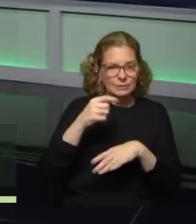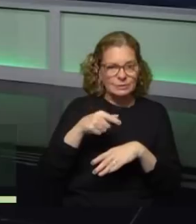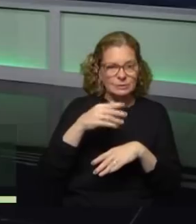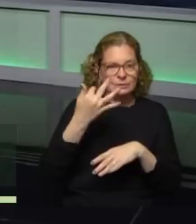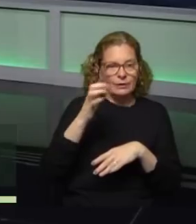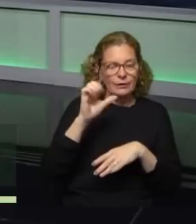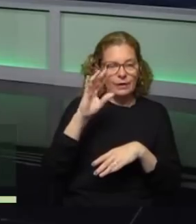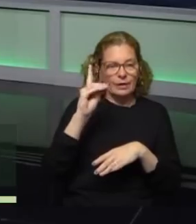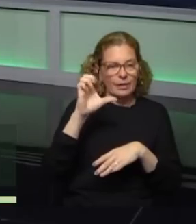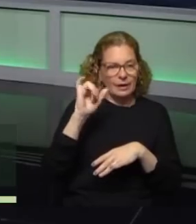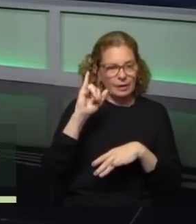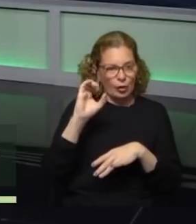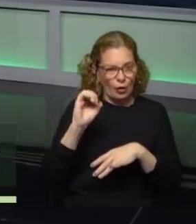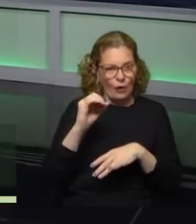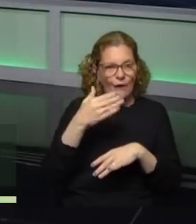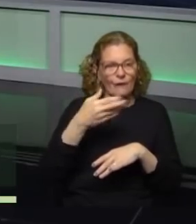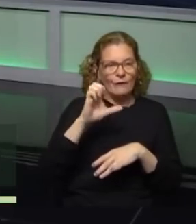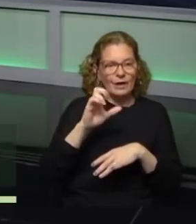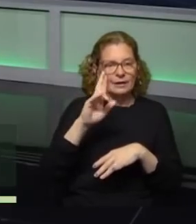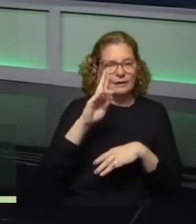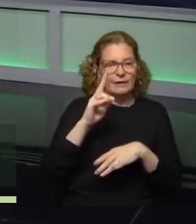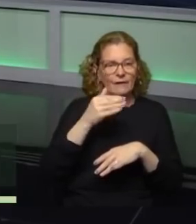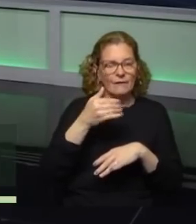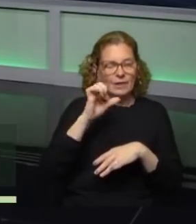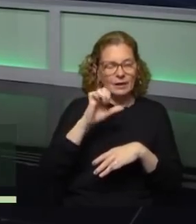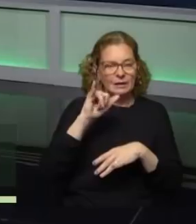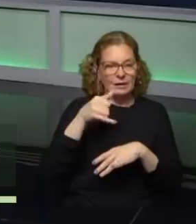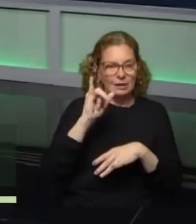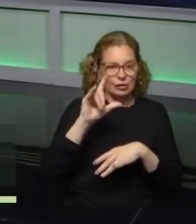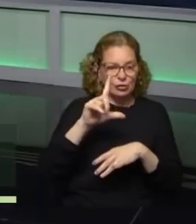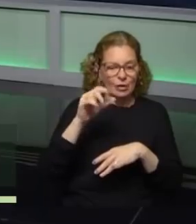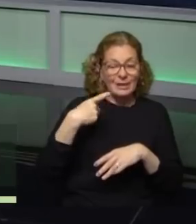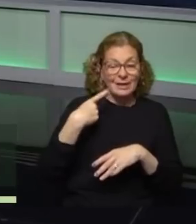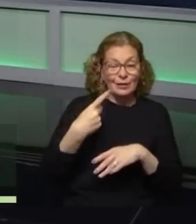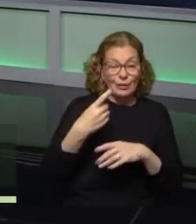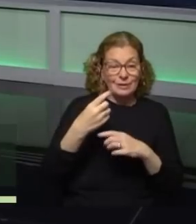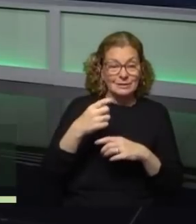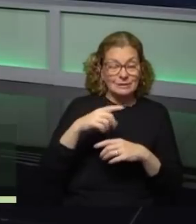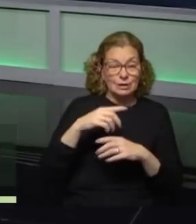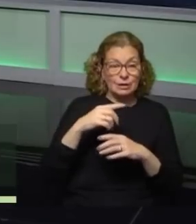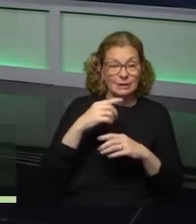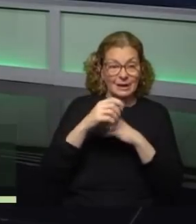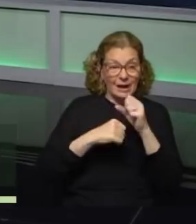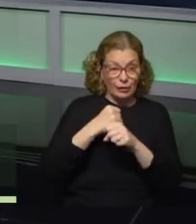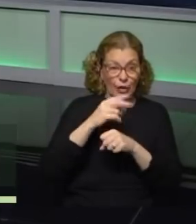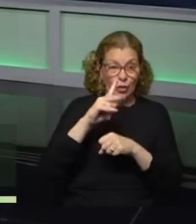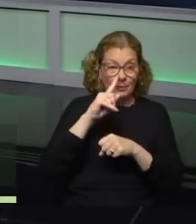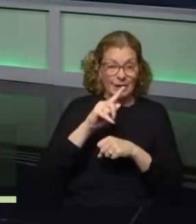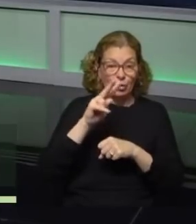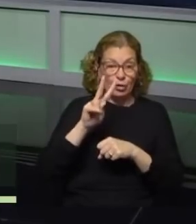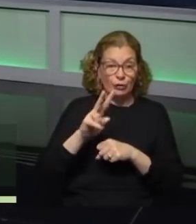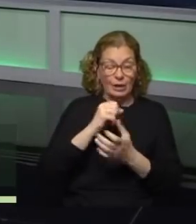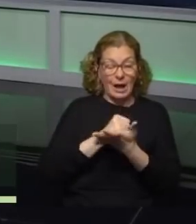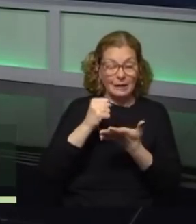Federico bermejiso quien además fue director nacional de ordenamiento territorial del 2002